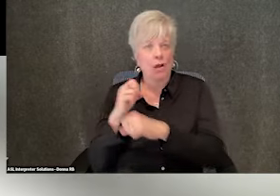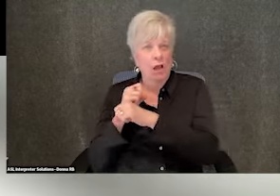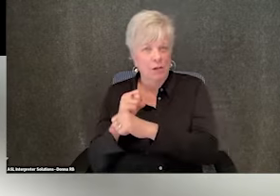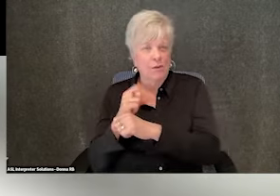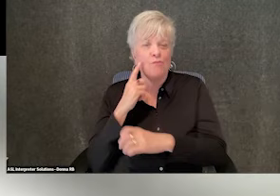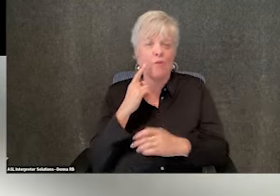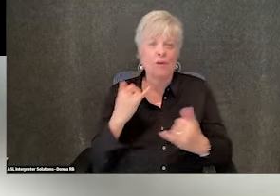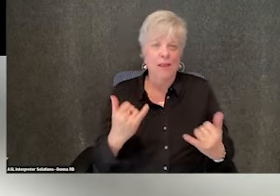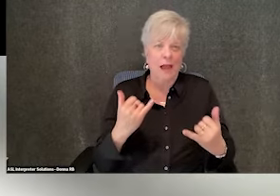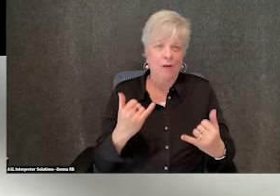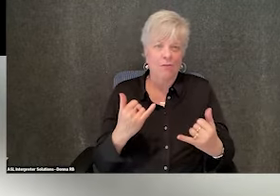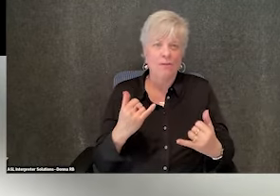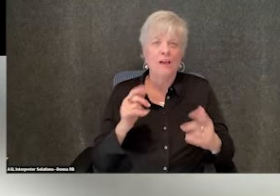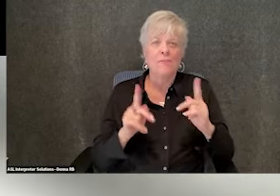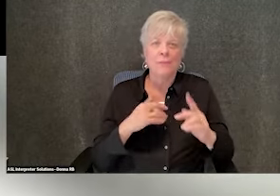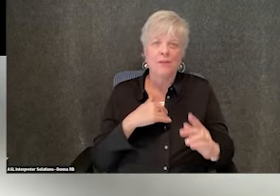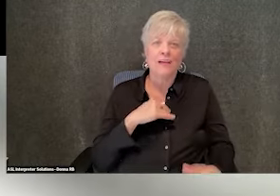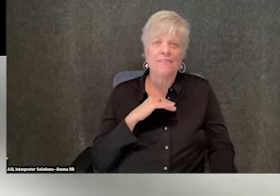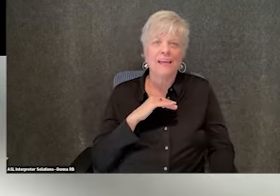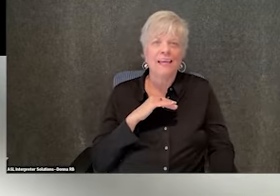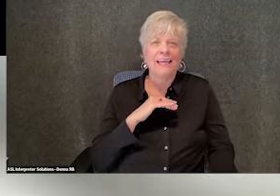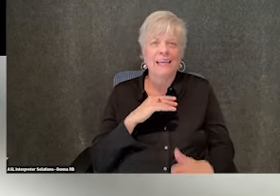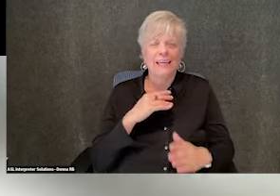esto, no hay una decisión